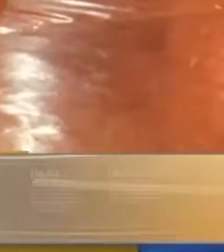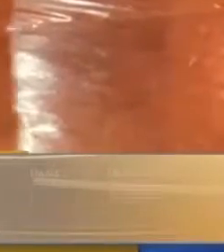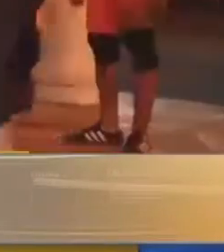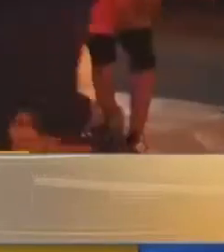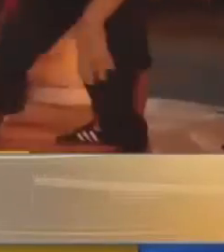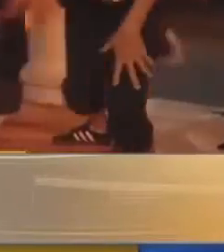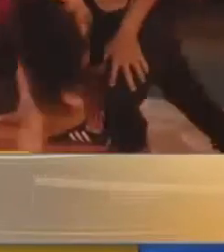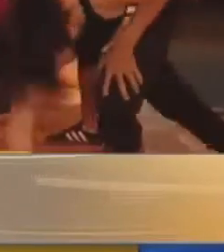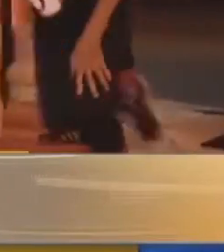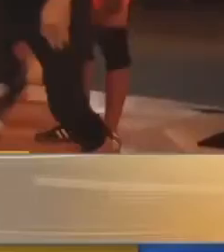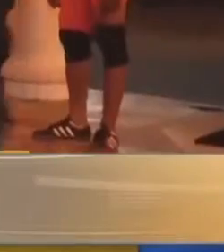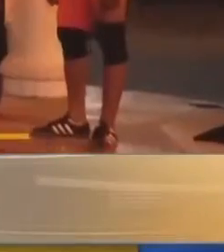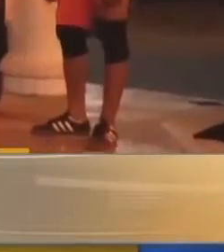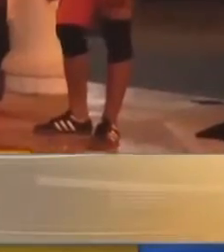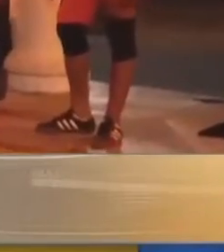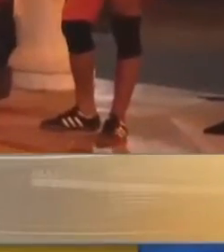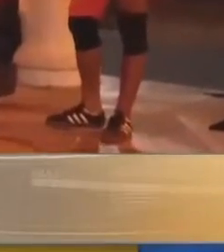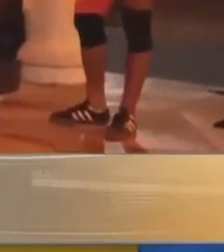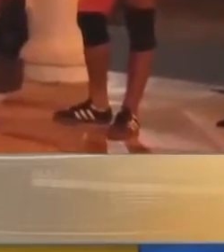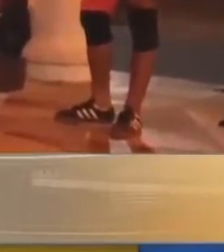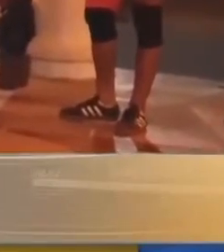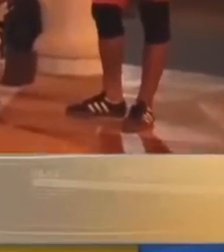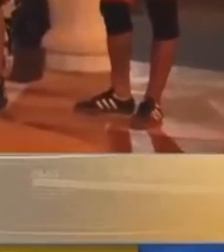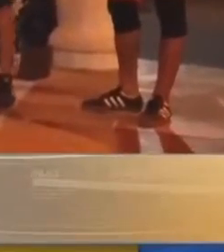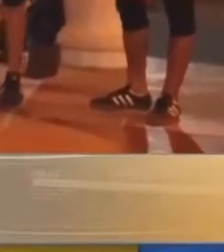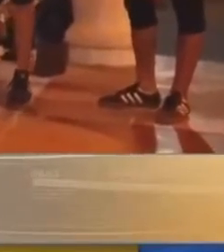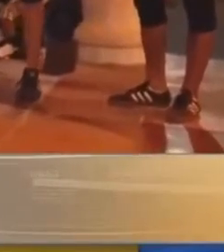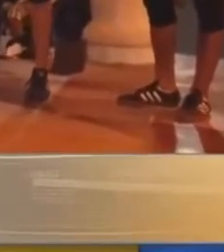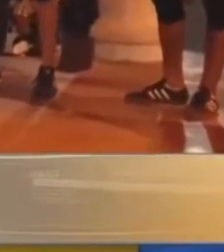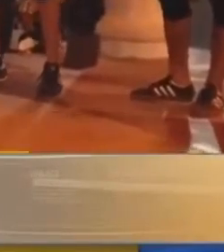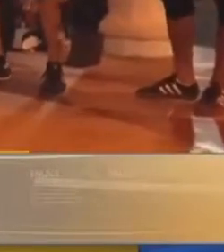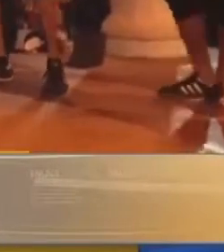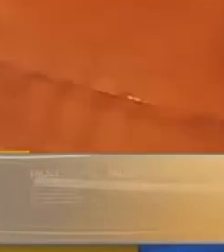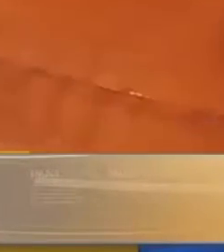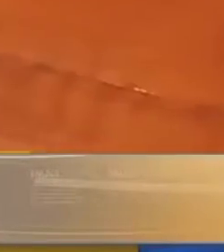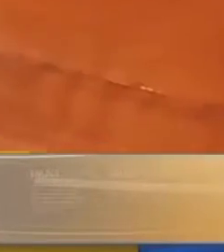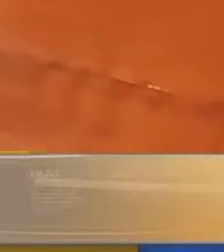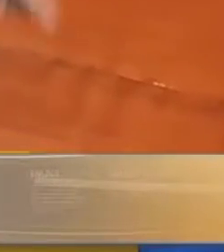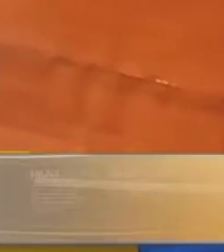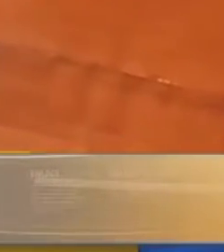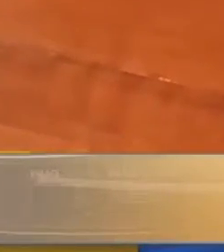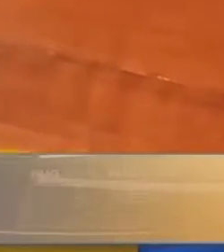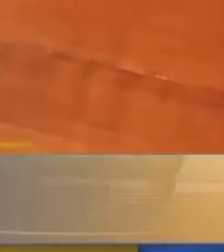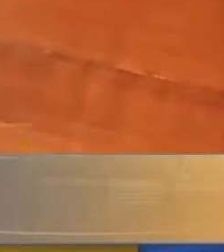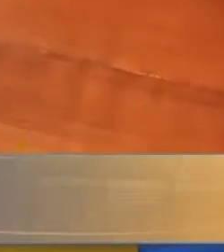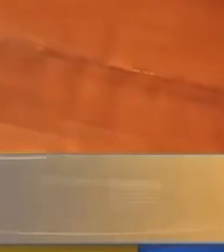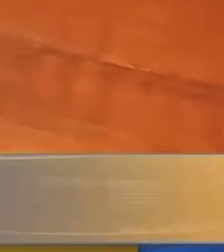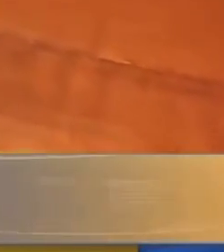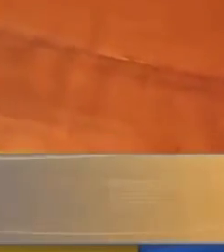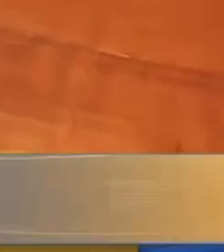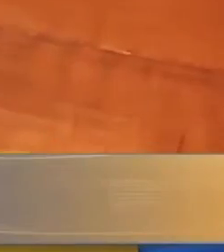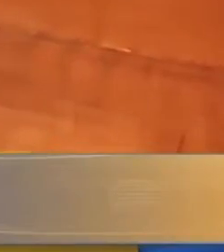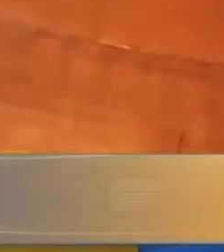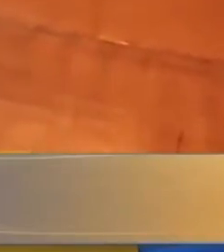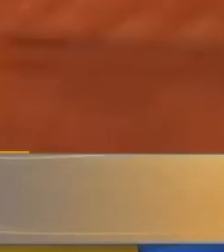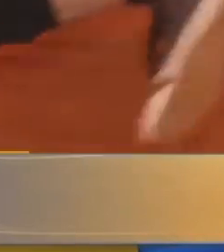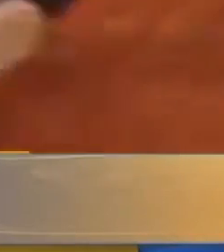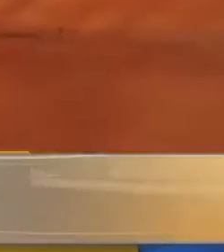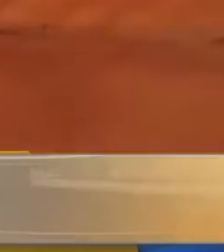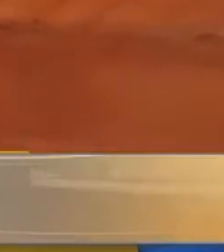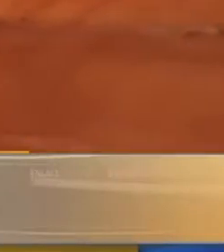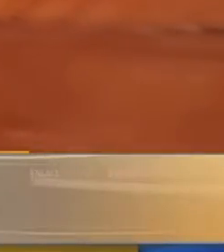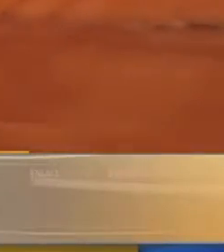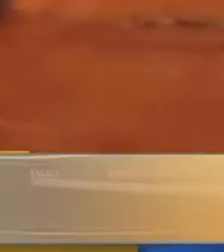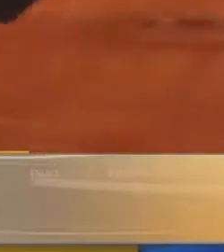Crazy Rock logró el título de campeón del evento departamental de danza urbana efectuado en Bucaramanga y se prepara para ofrecer una presentación